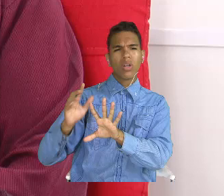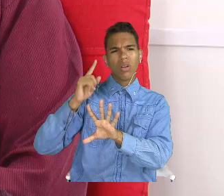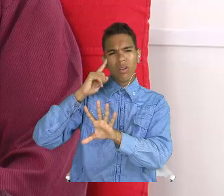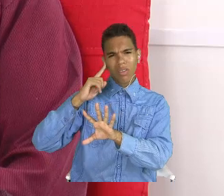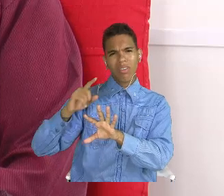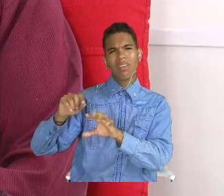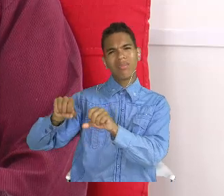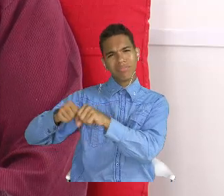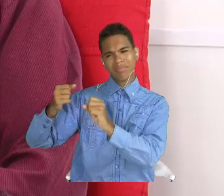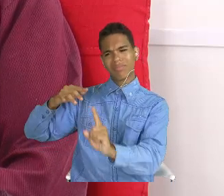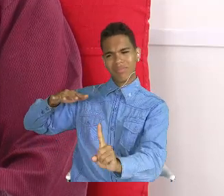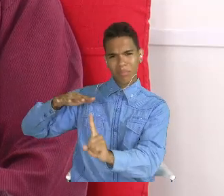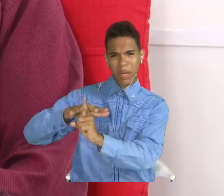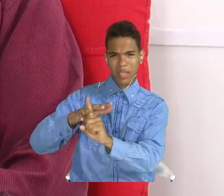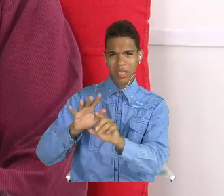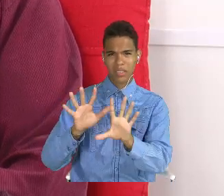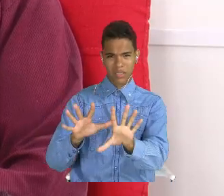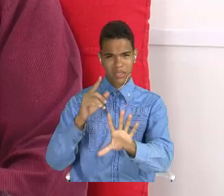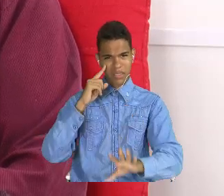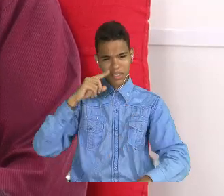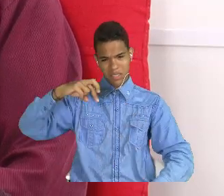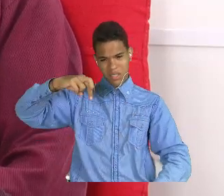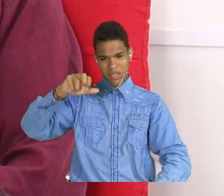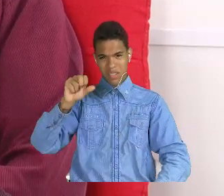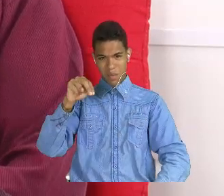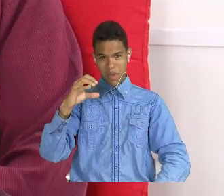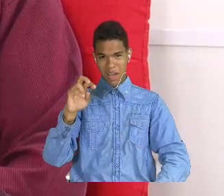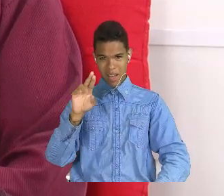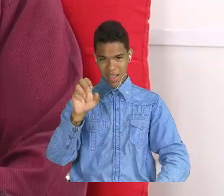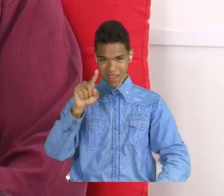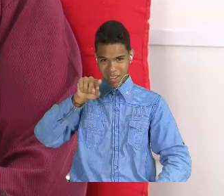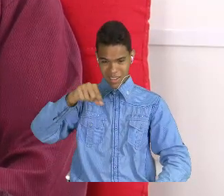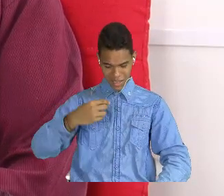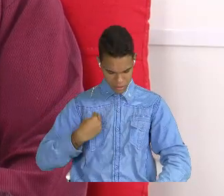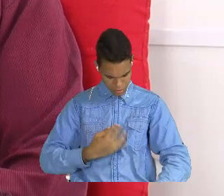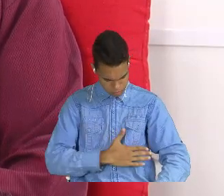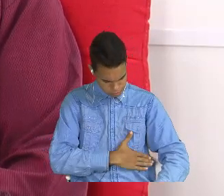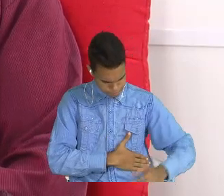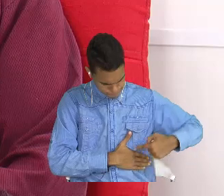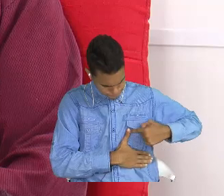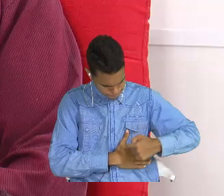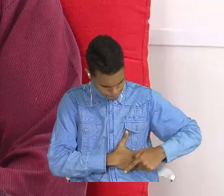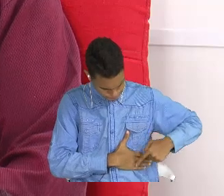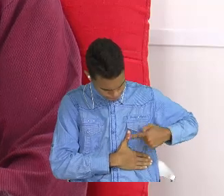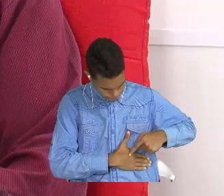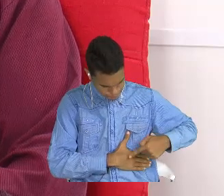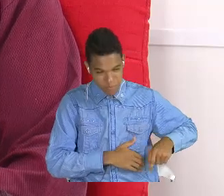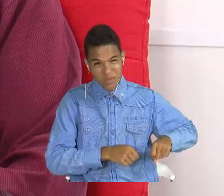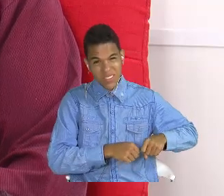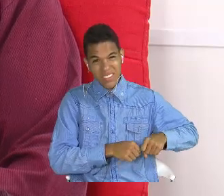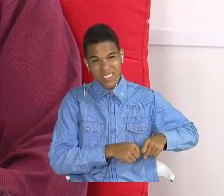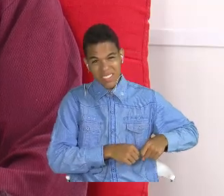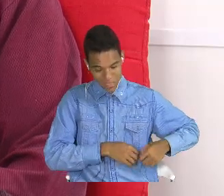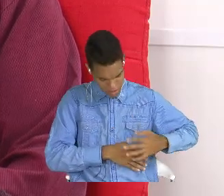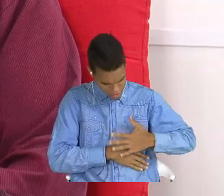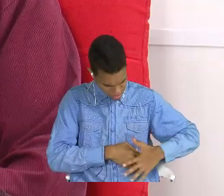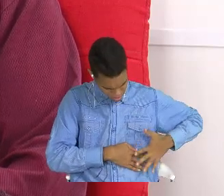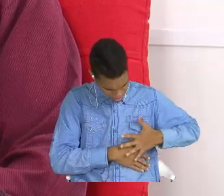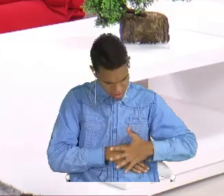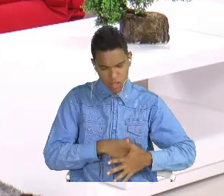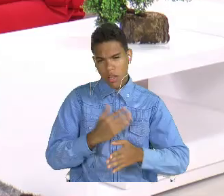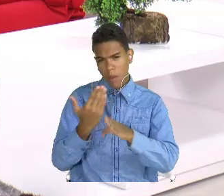digamos, a nivel pancreático y eso conlleva a que esas personas tengan diabetes en su etapa